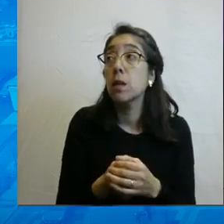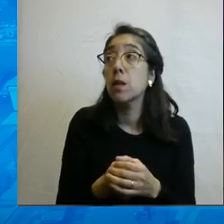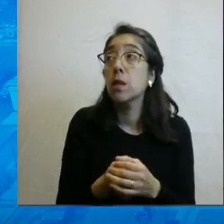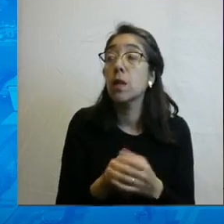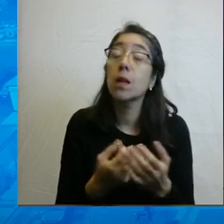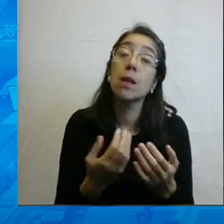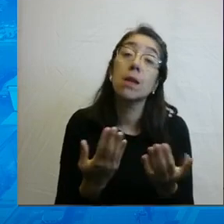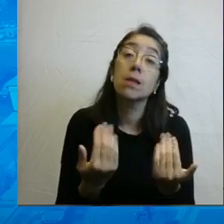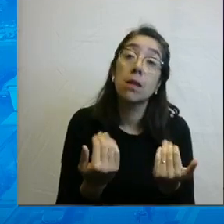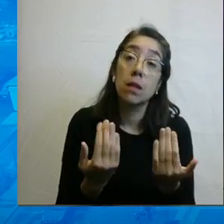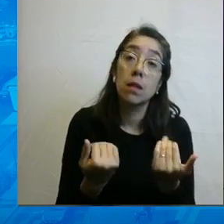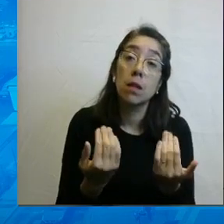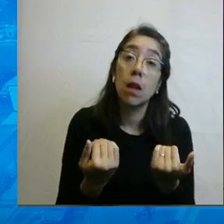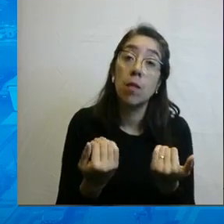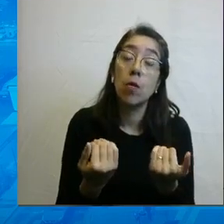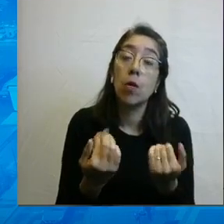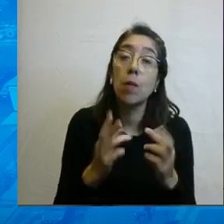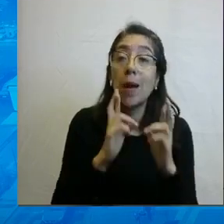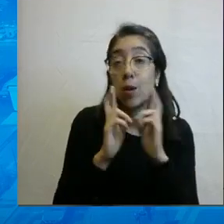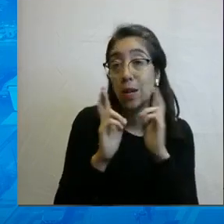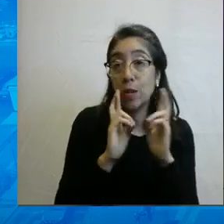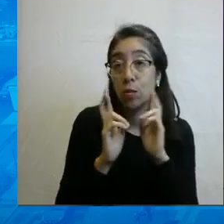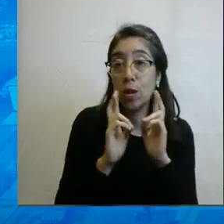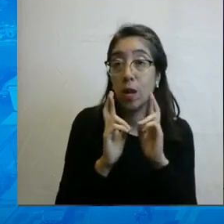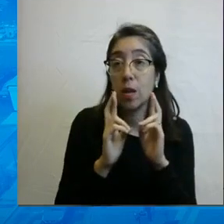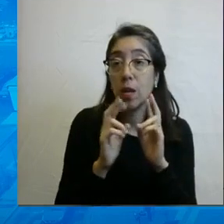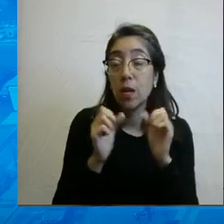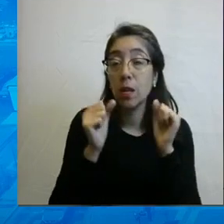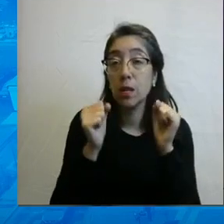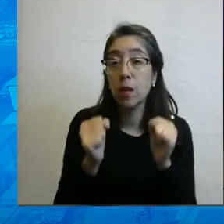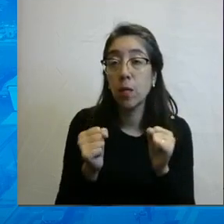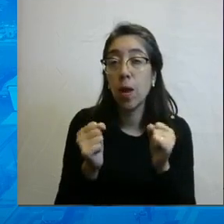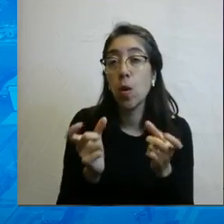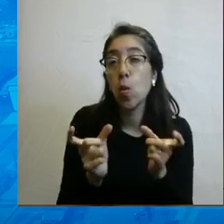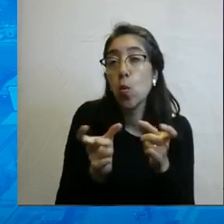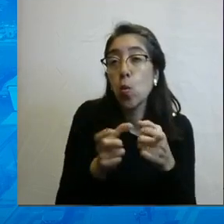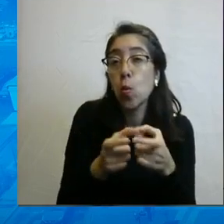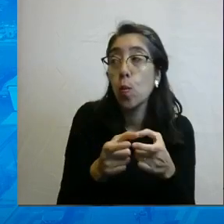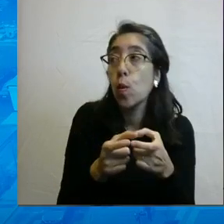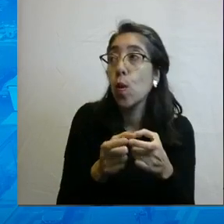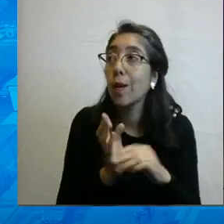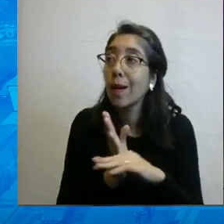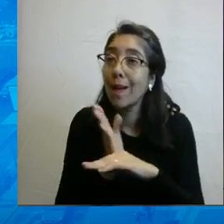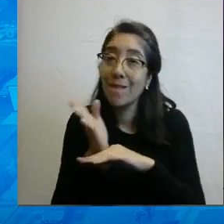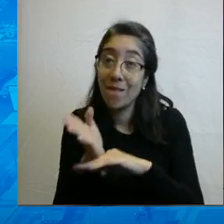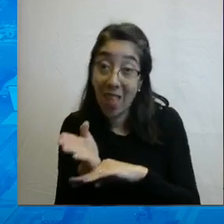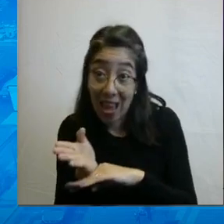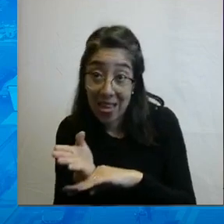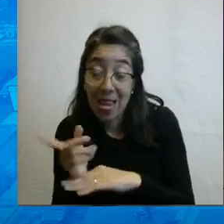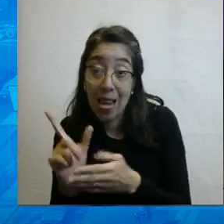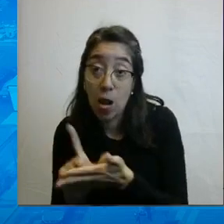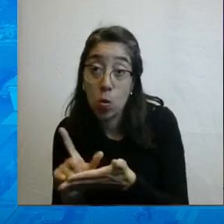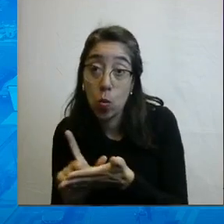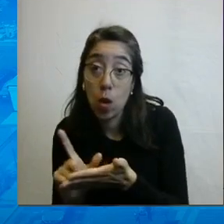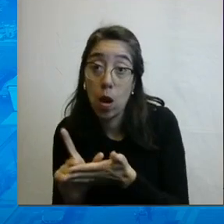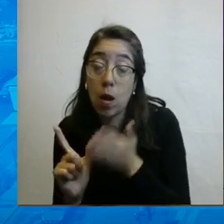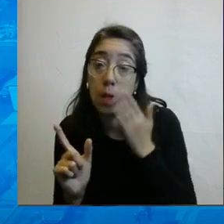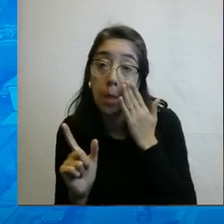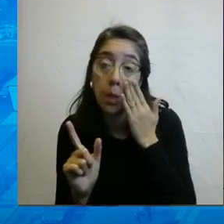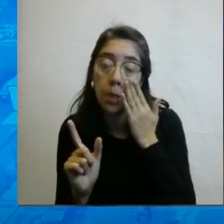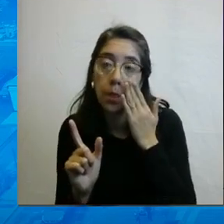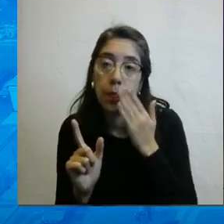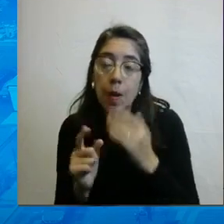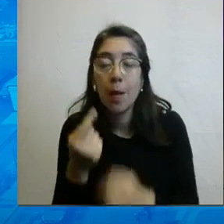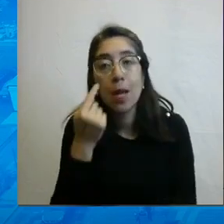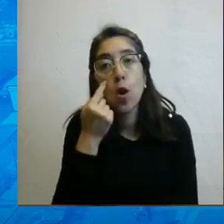ese sentido, venimos a pedir esa ayuda para ustedes, que ojalá se forme una comisión entre ustedes y vayan a visitarnos. Y vayan a visitarnos para que